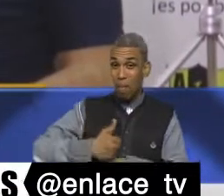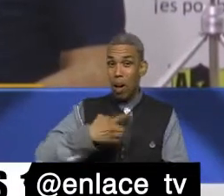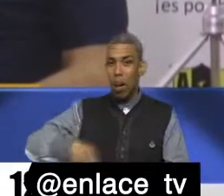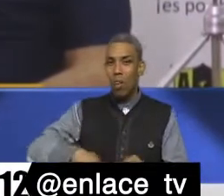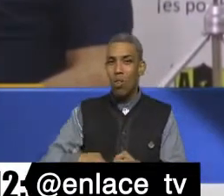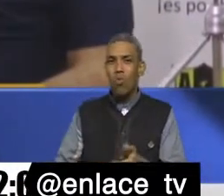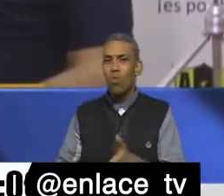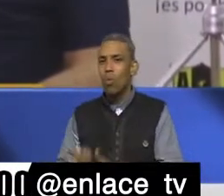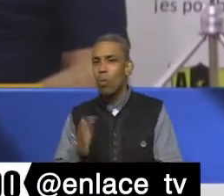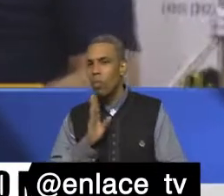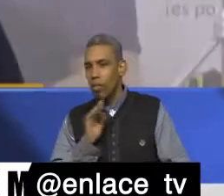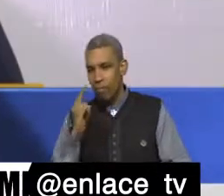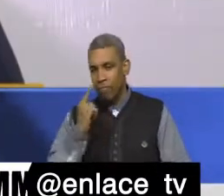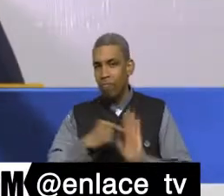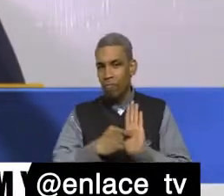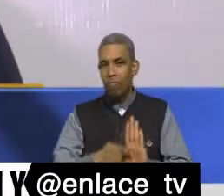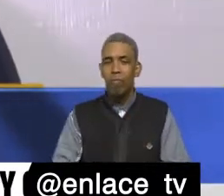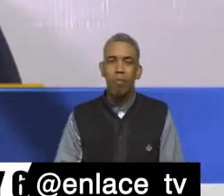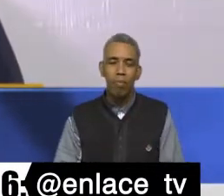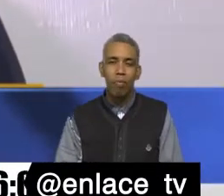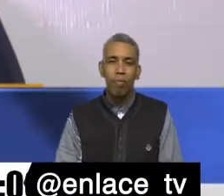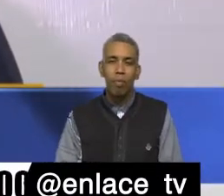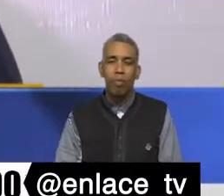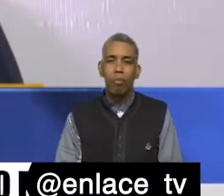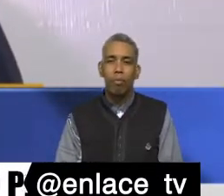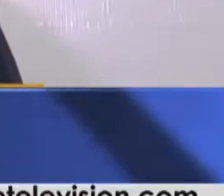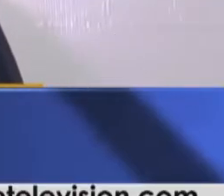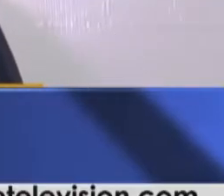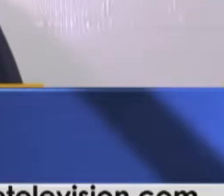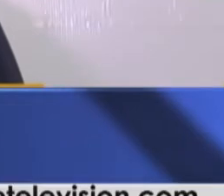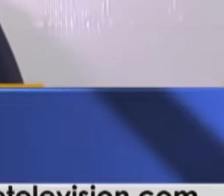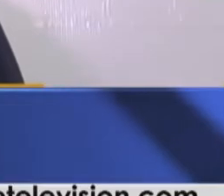técnico de la Alianza Petrolera.